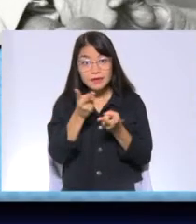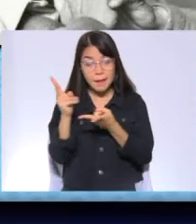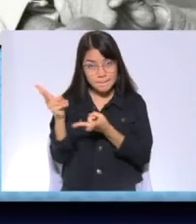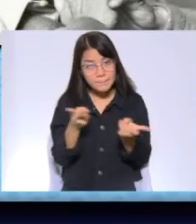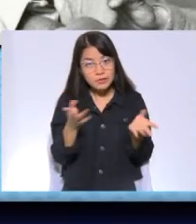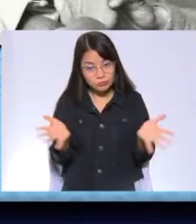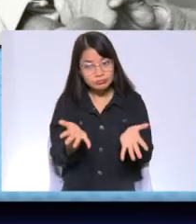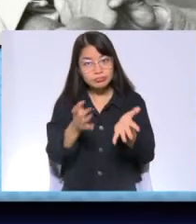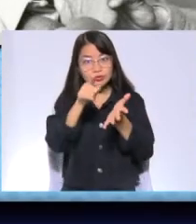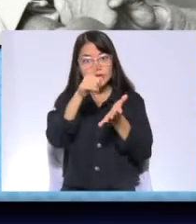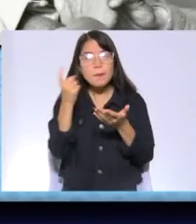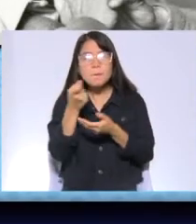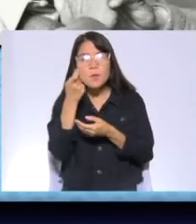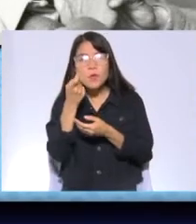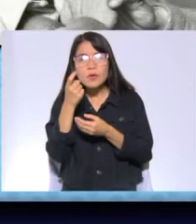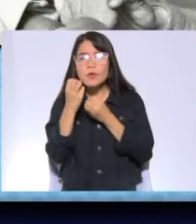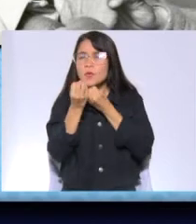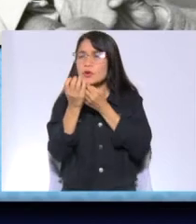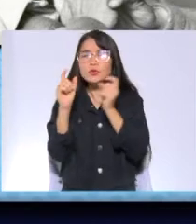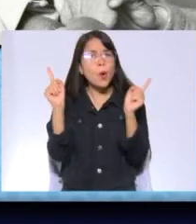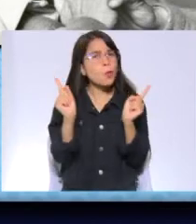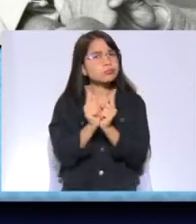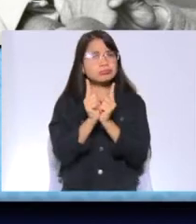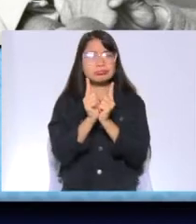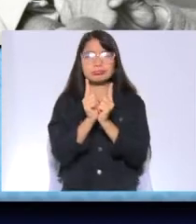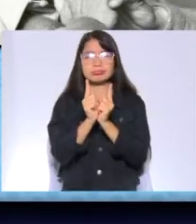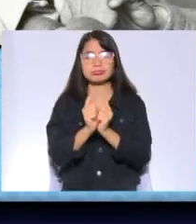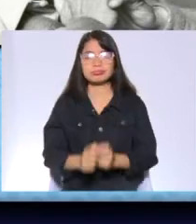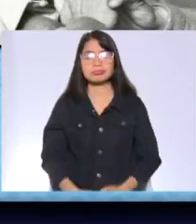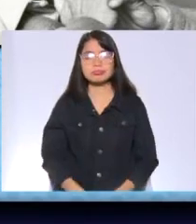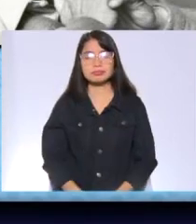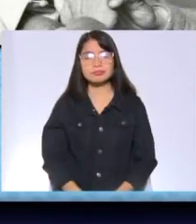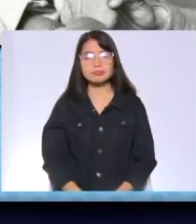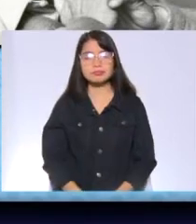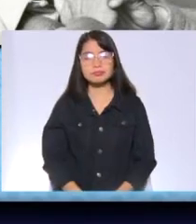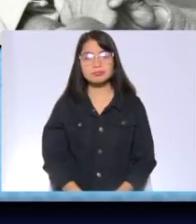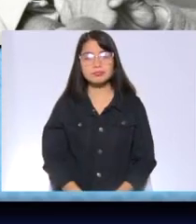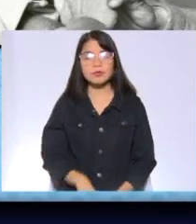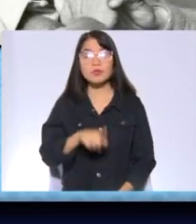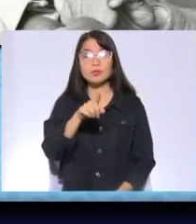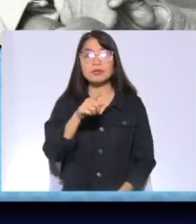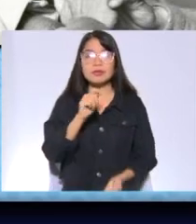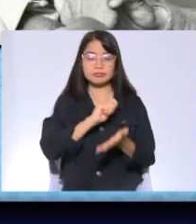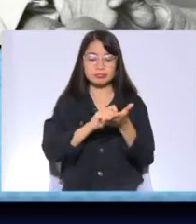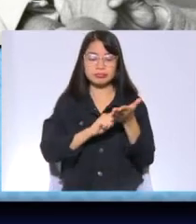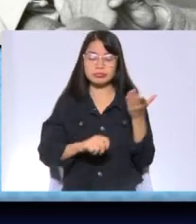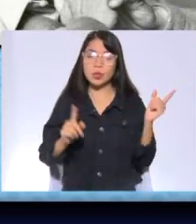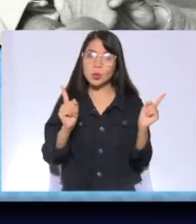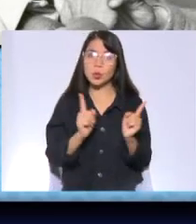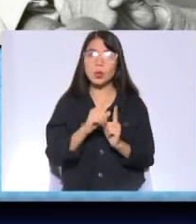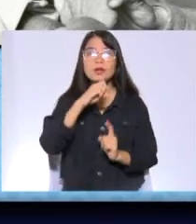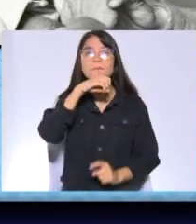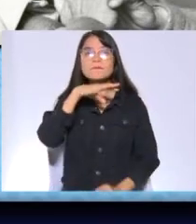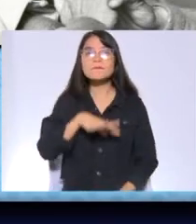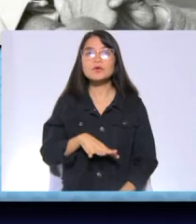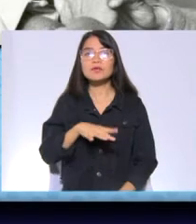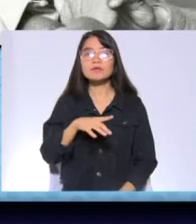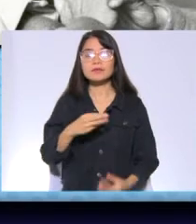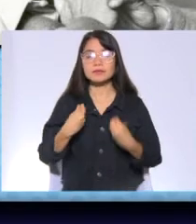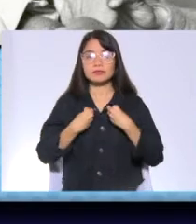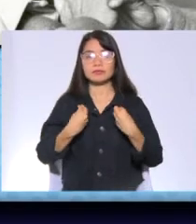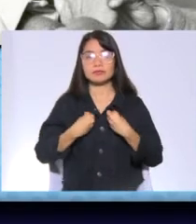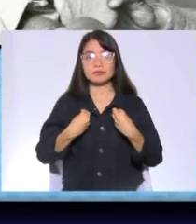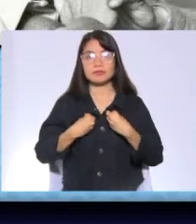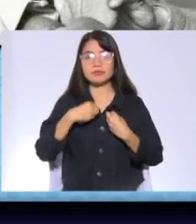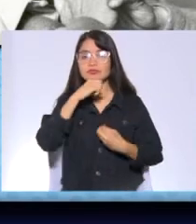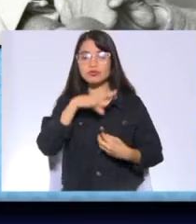Entonces, ¿qué vamos a hacer? Vamos a leer en estas actividades, realizar una breve biografía del autor. Siempre es importante conocer quién produce la obra y en qué momento